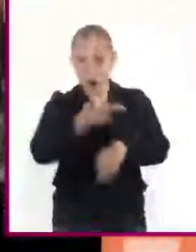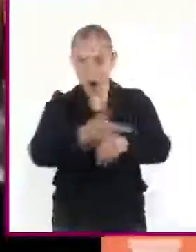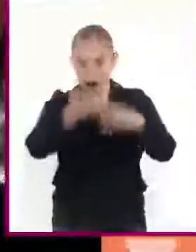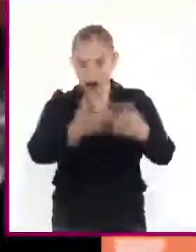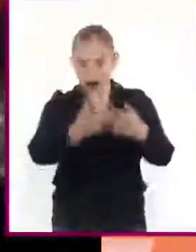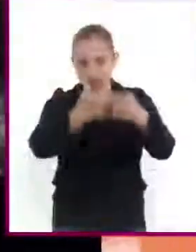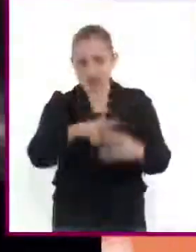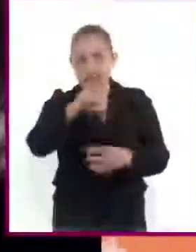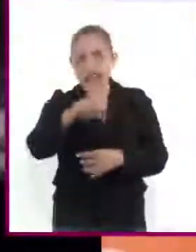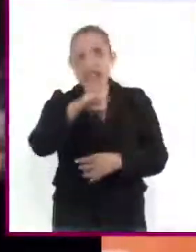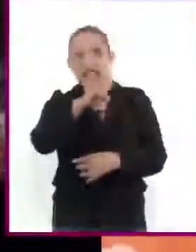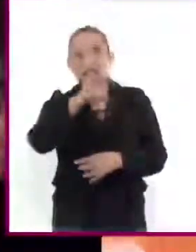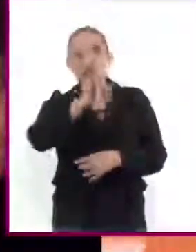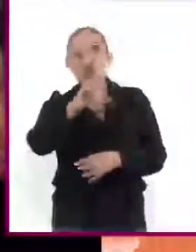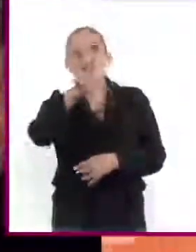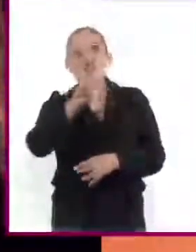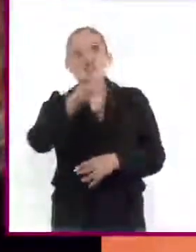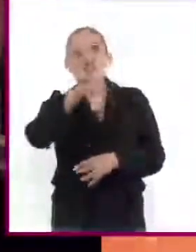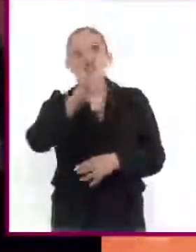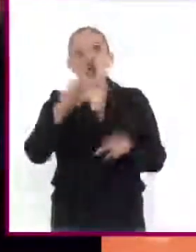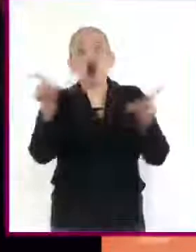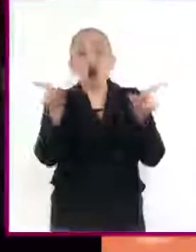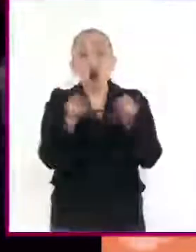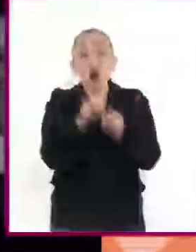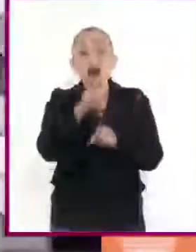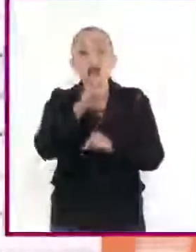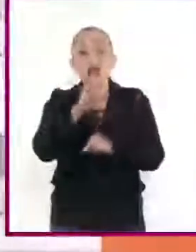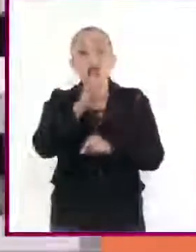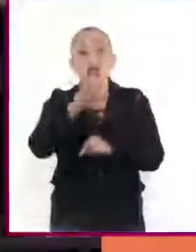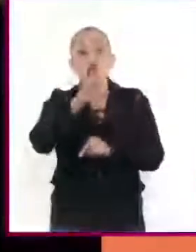químicos son las reacciones de óxido-reducción.